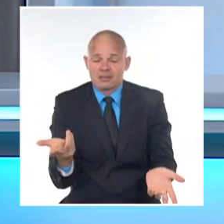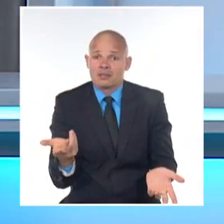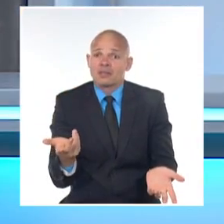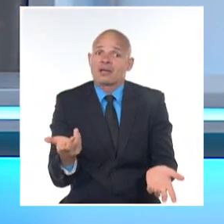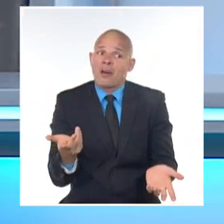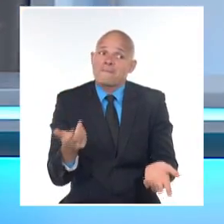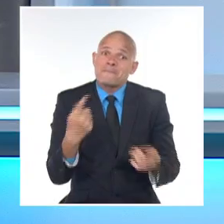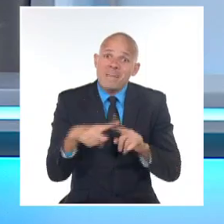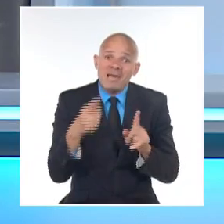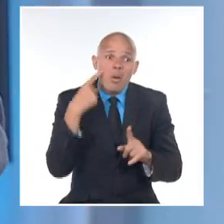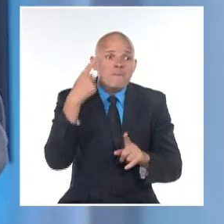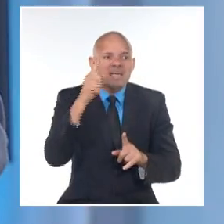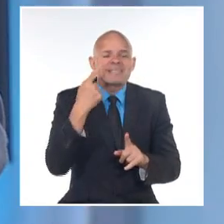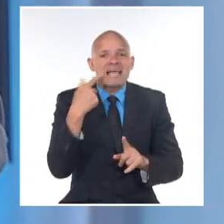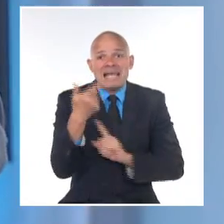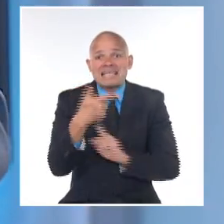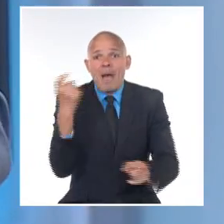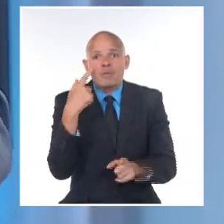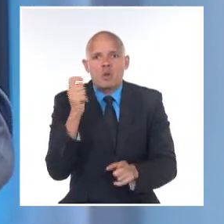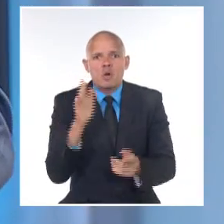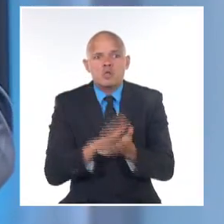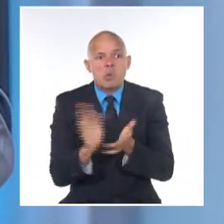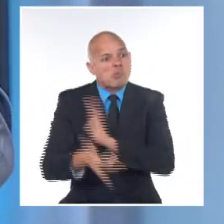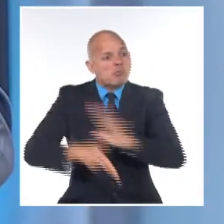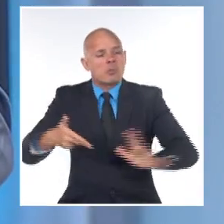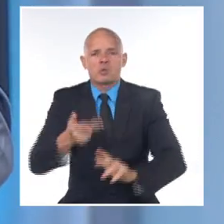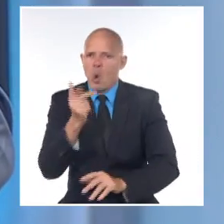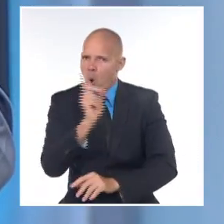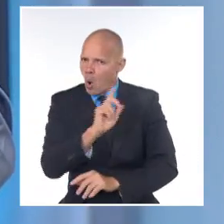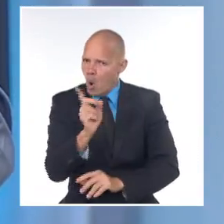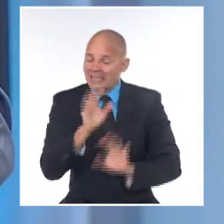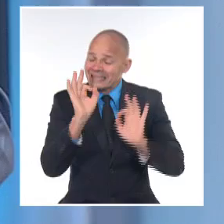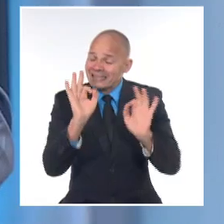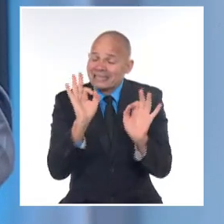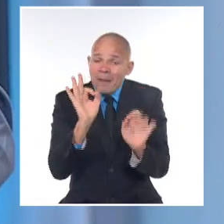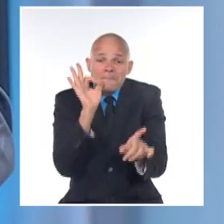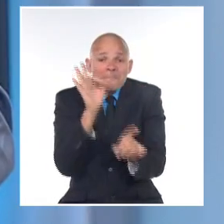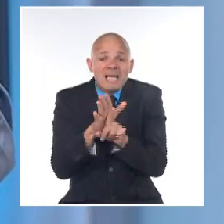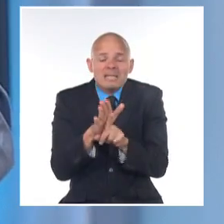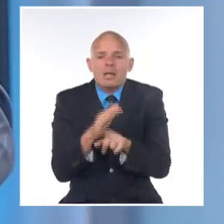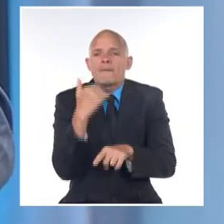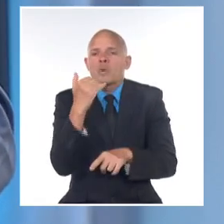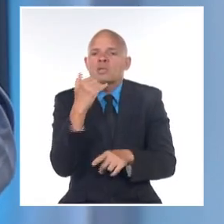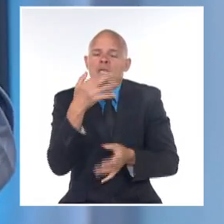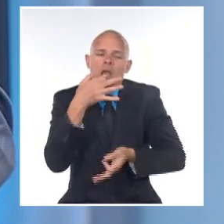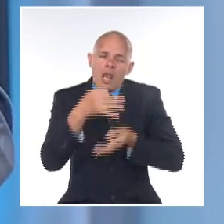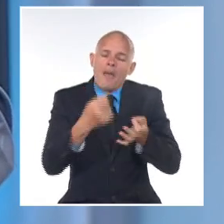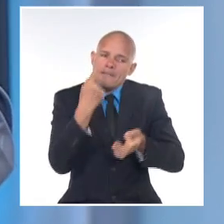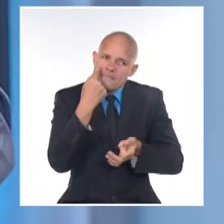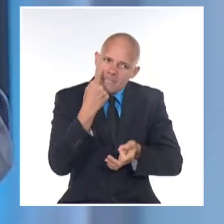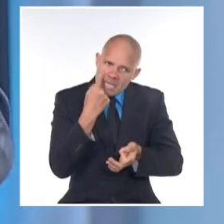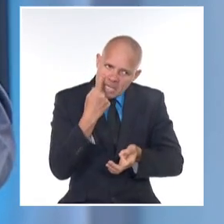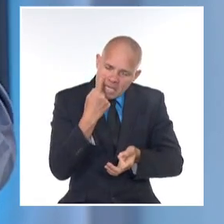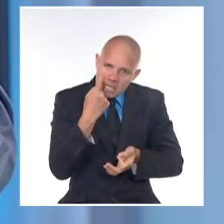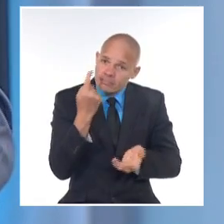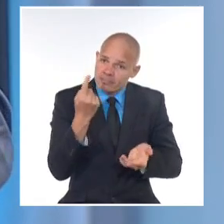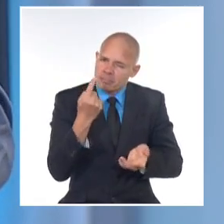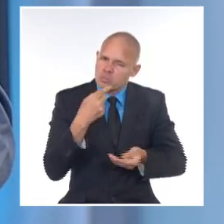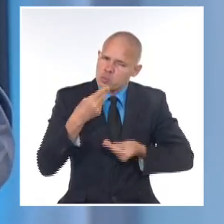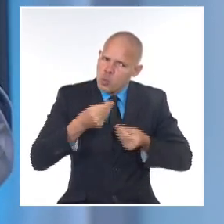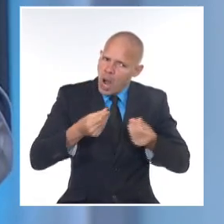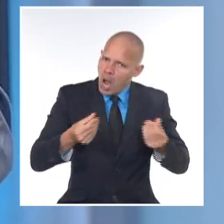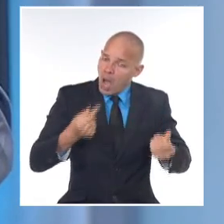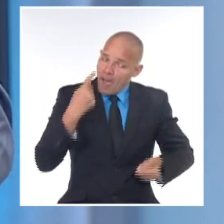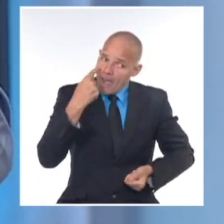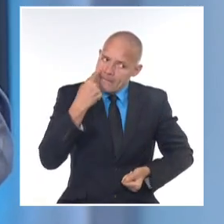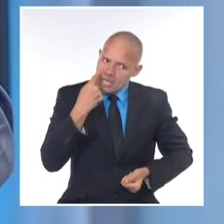variante. Jamás. El principio humanista en que está educado nuestra fuerza, que los adquieren en la academia, que los tienen en sus